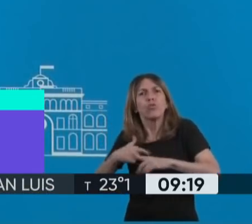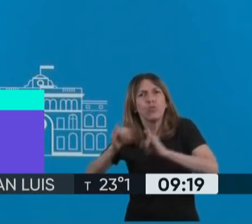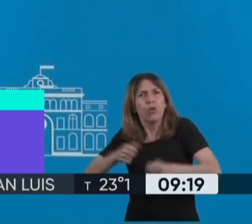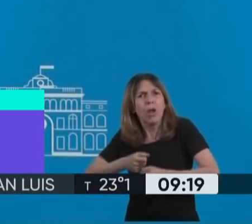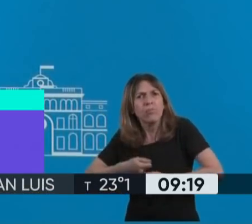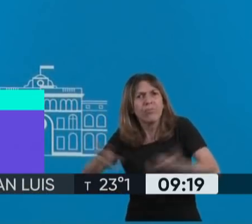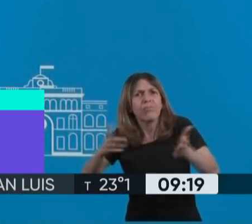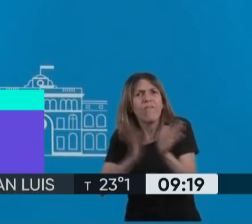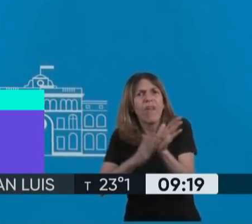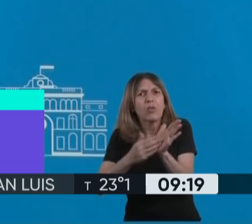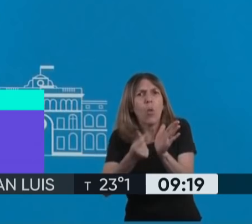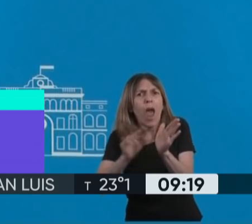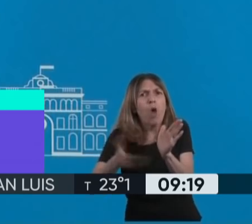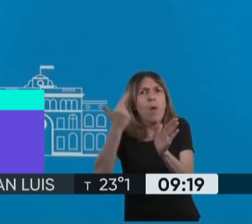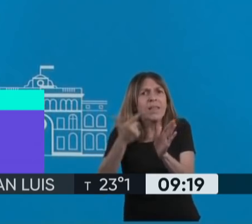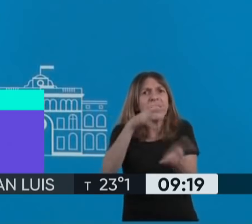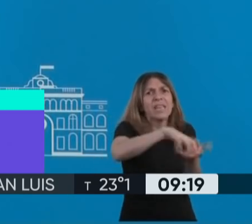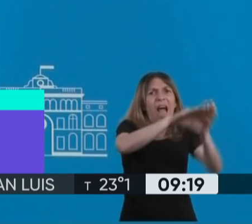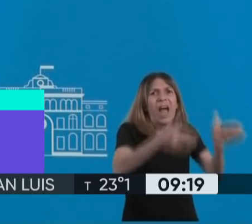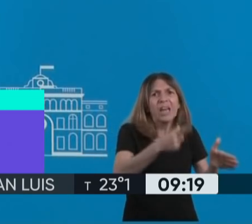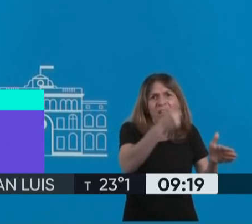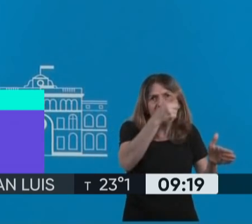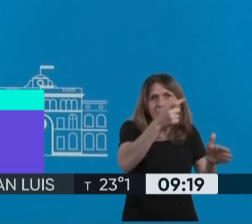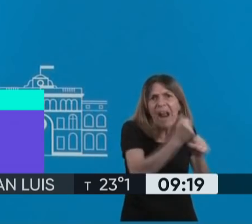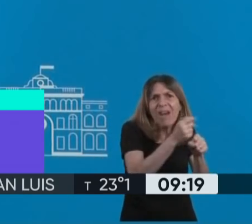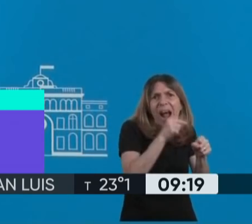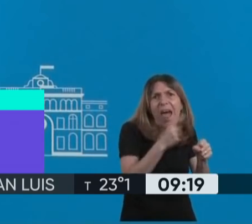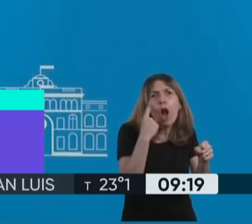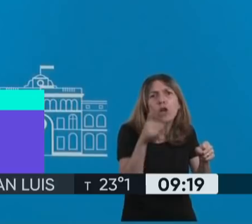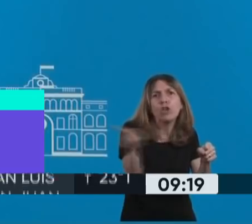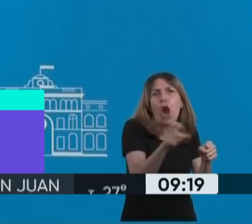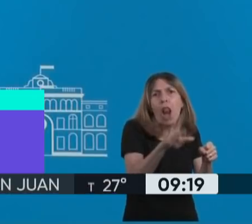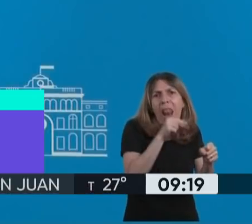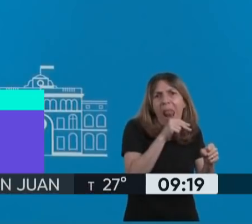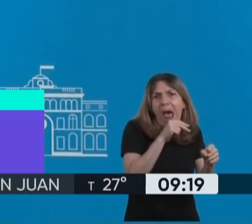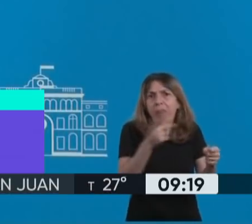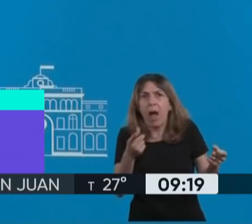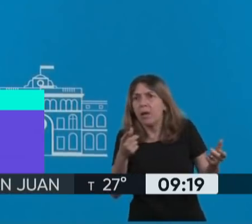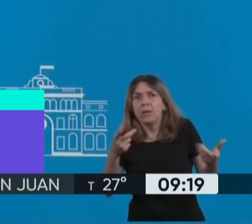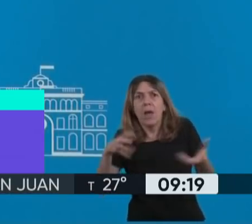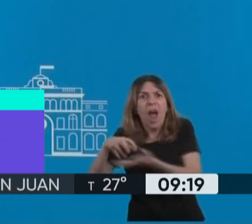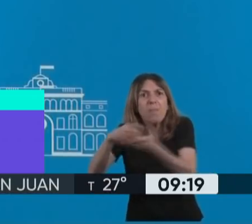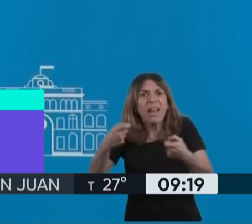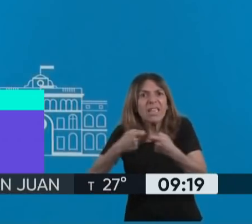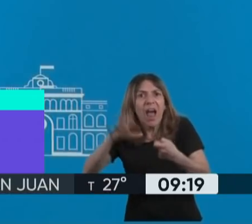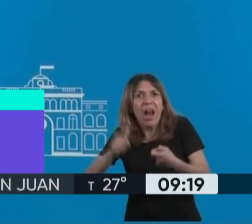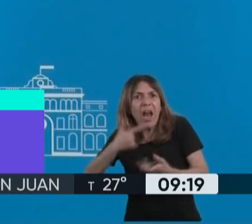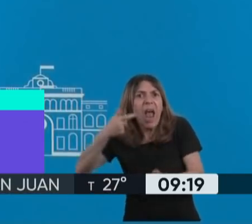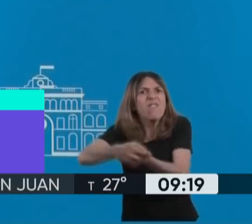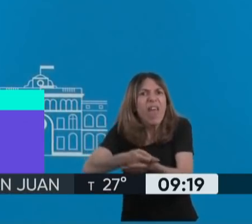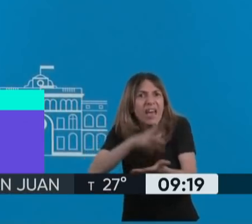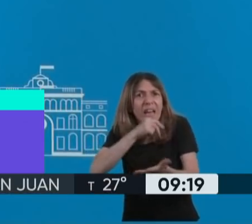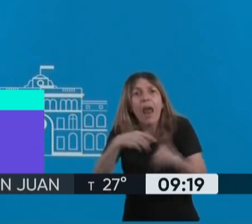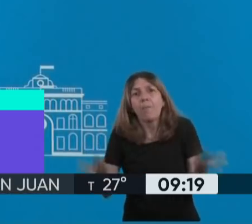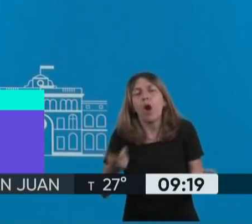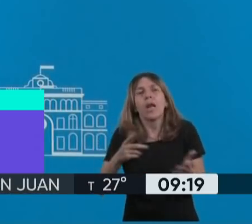no controló a través del ENRE y las empresas no hicieron ningún tipo de inversión. Con lo cual, evidentemente, seguir pidiendo aumento de tarifas no es la solución.